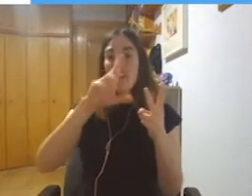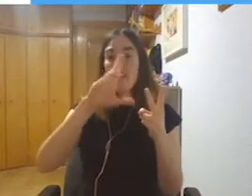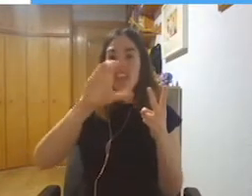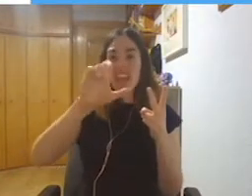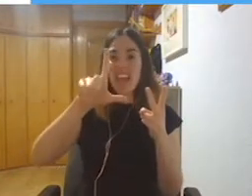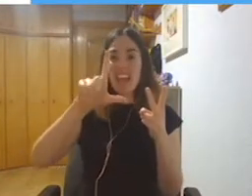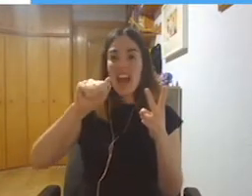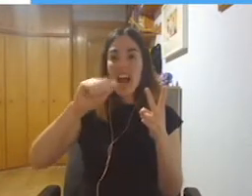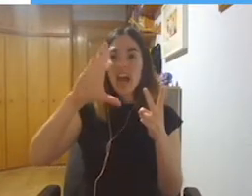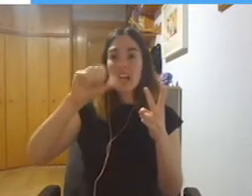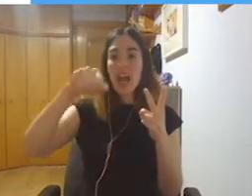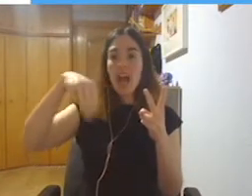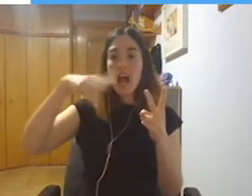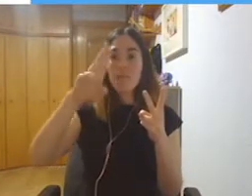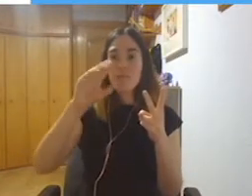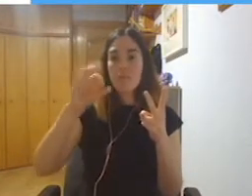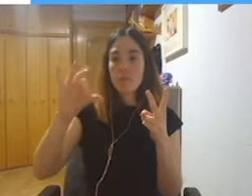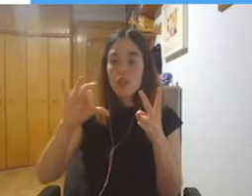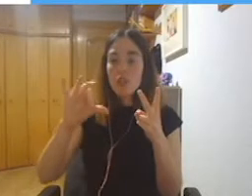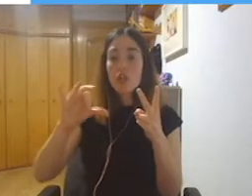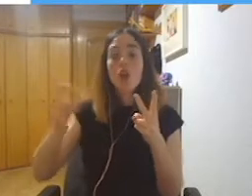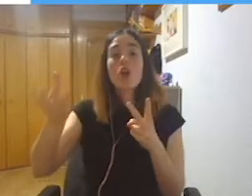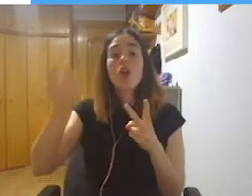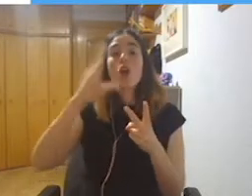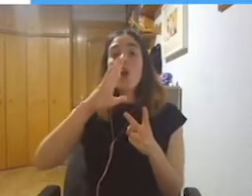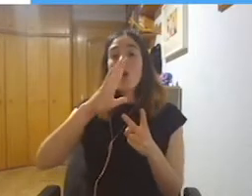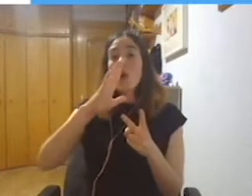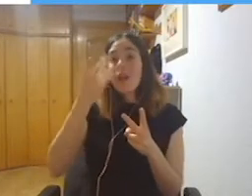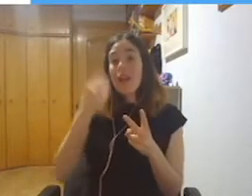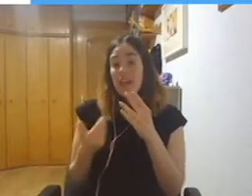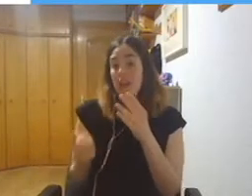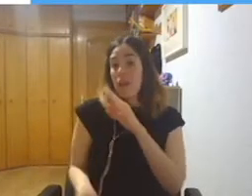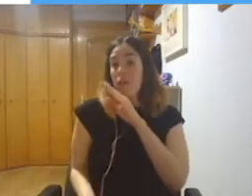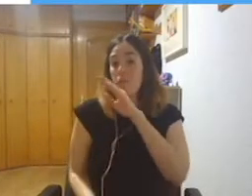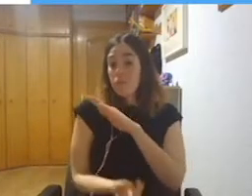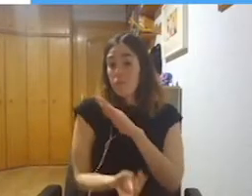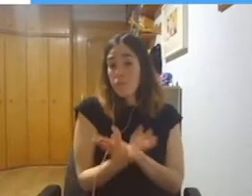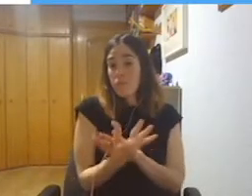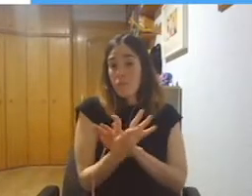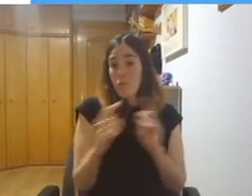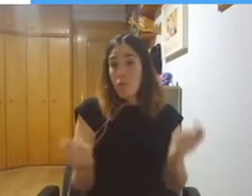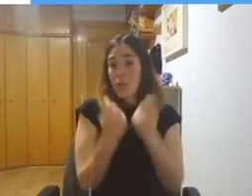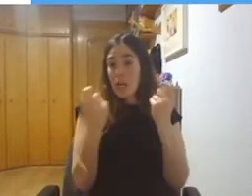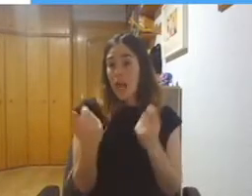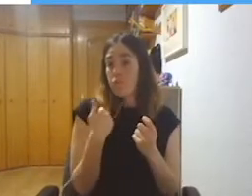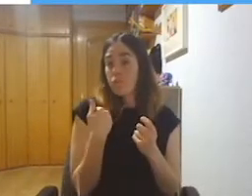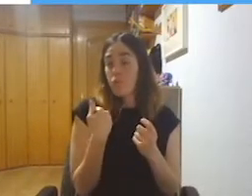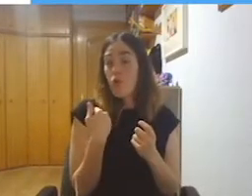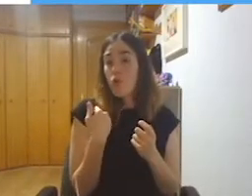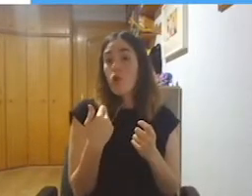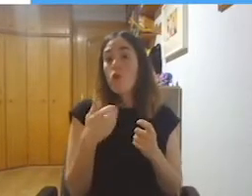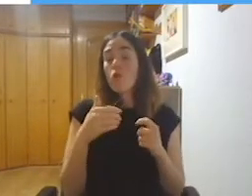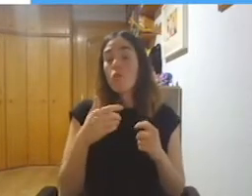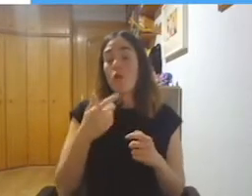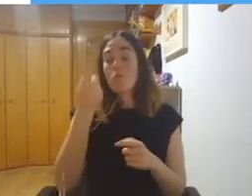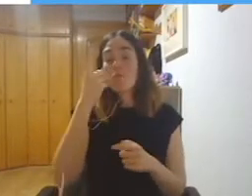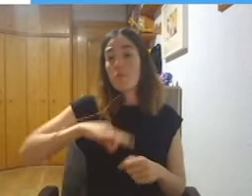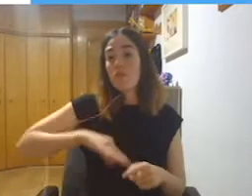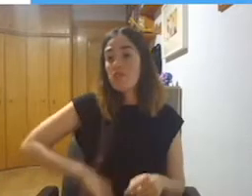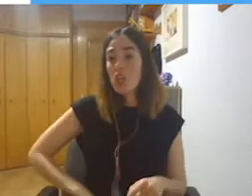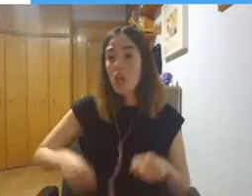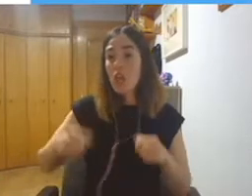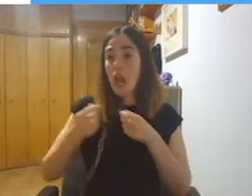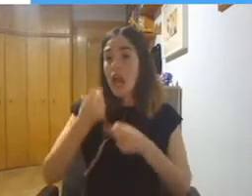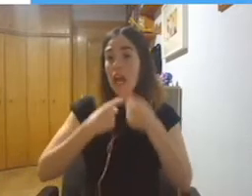en el año 2021 en el Profesional de Información, se hizo como una recopilación, tuvieron en